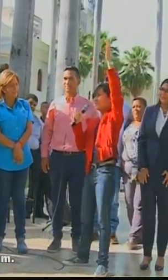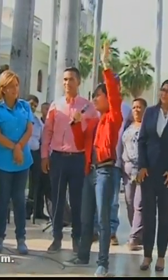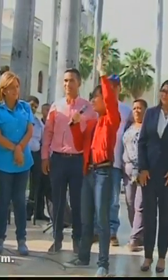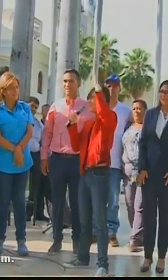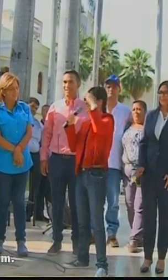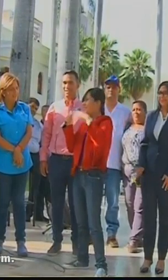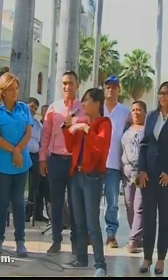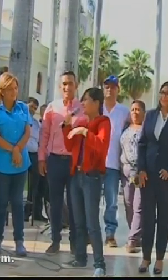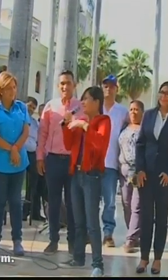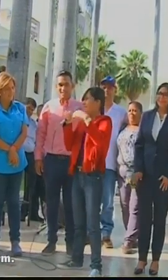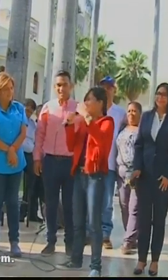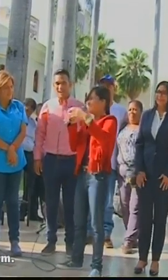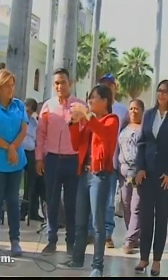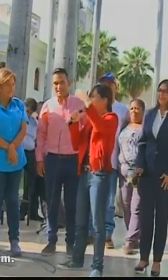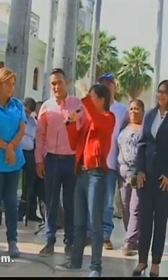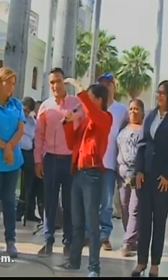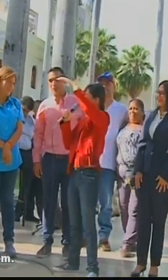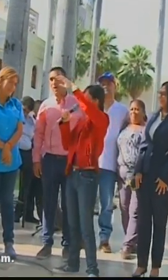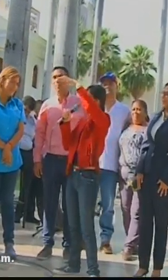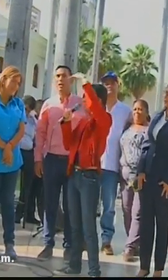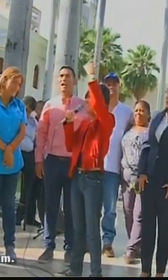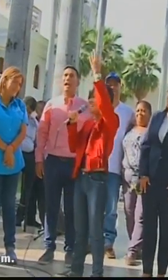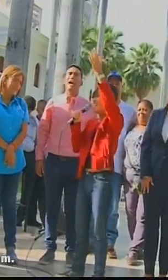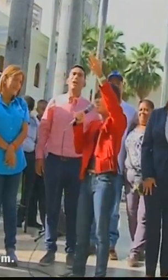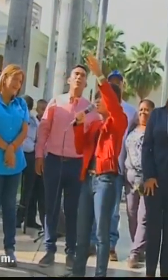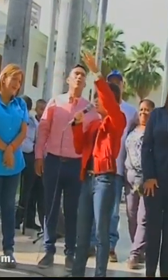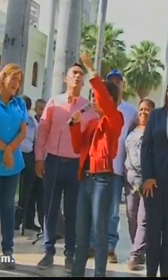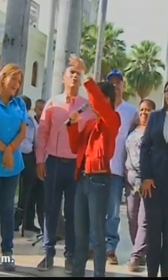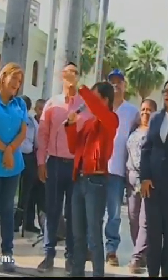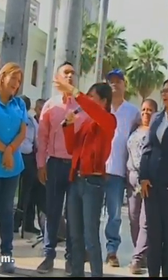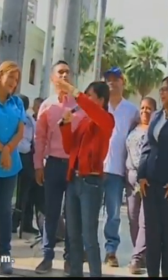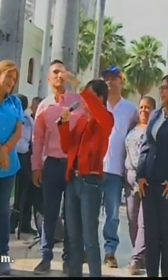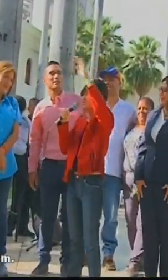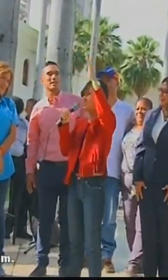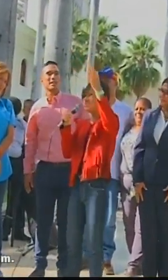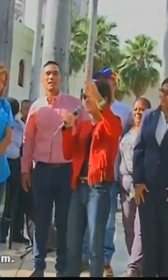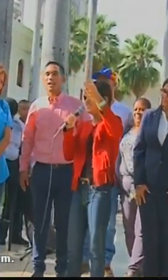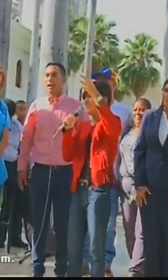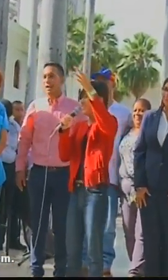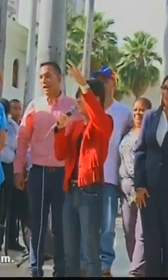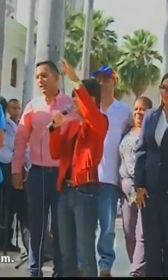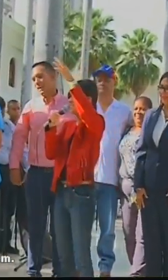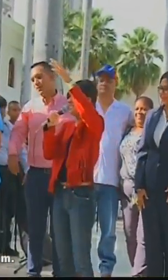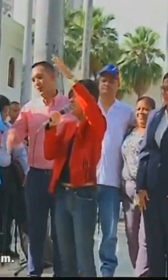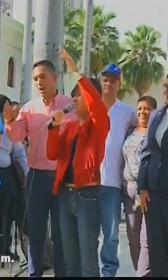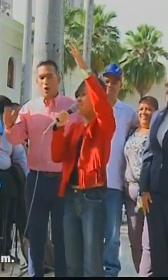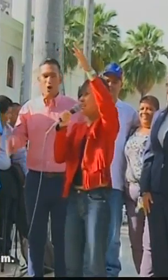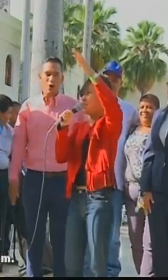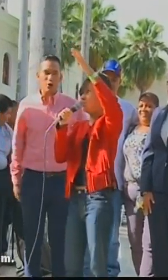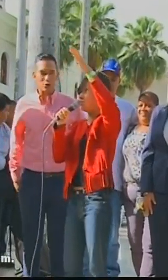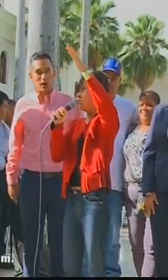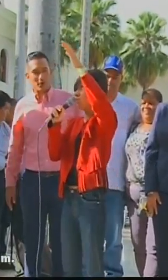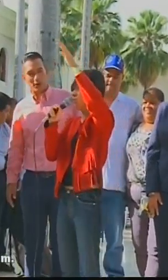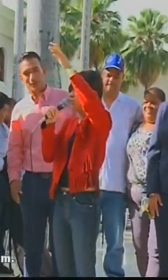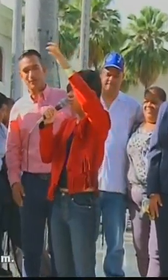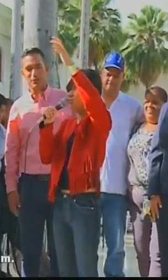encontrar. Dicen que se fue muy lejos, que está en el